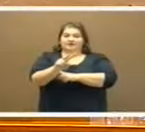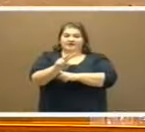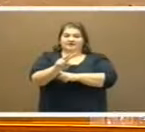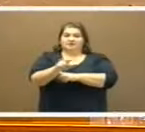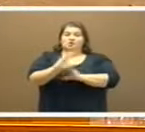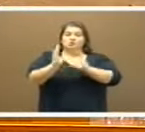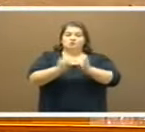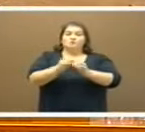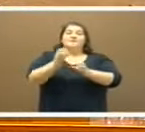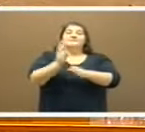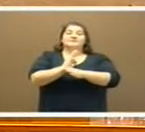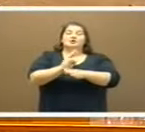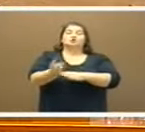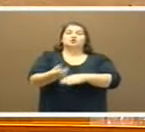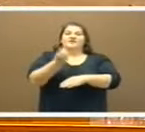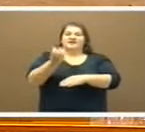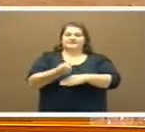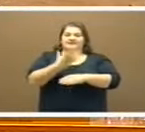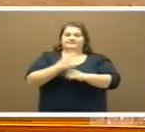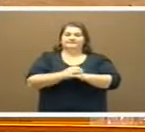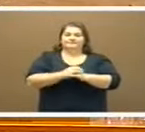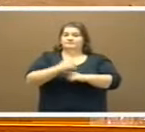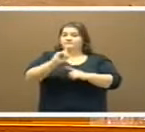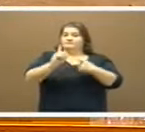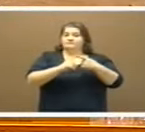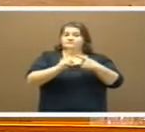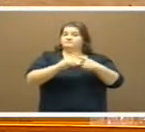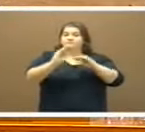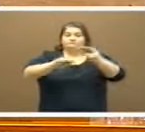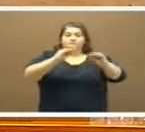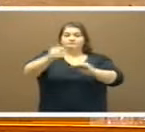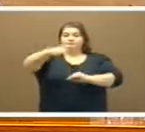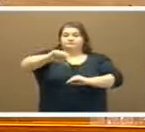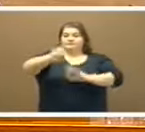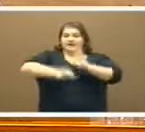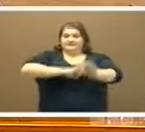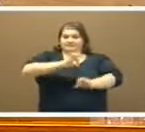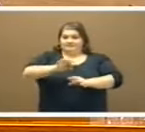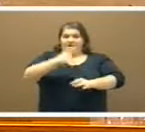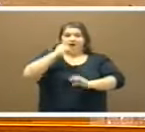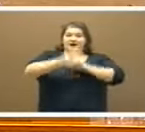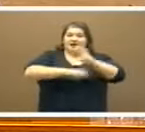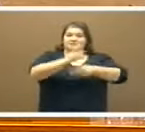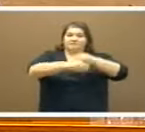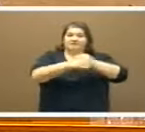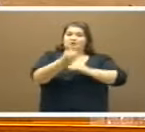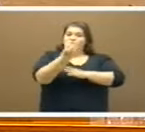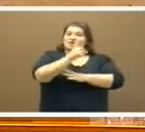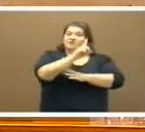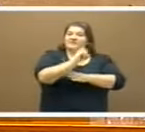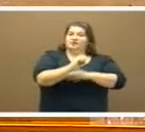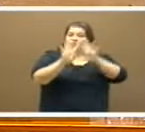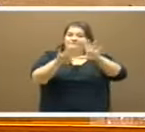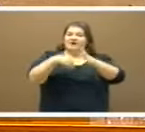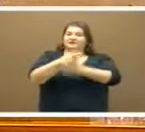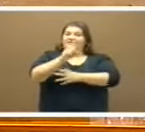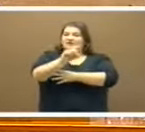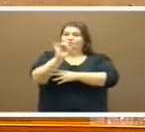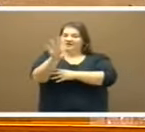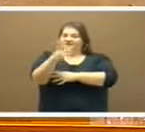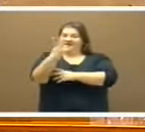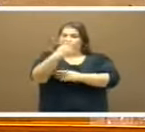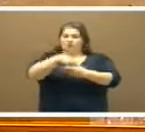desde el Grupo Parlamentario Socialista. En primer lugar, someto a la consideración de la Cámara las enmiendas comprendidas entre la 109 y la 115,